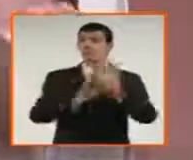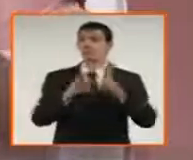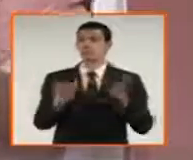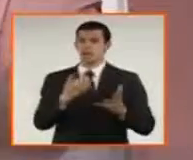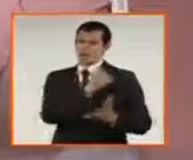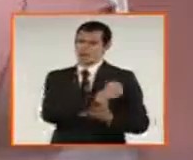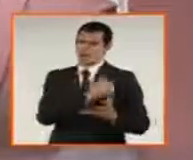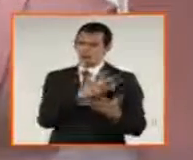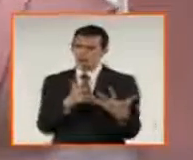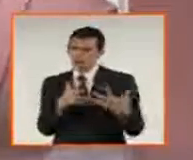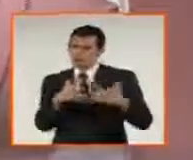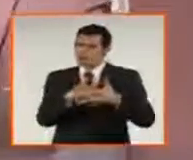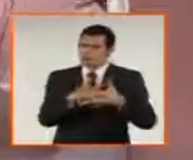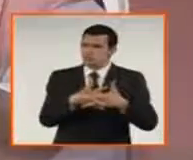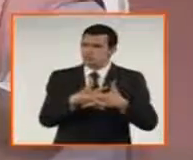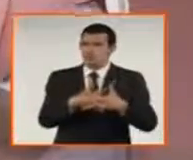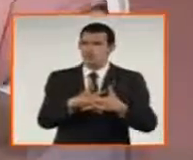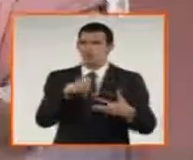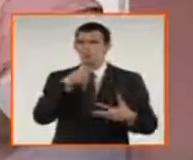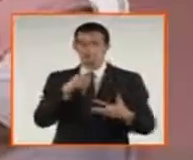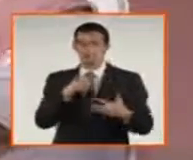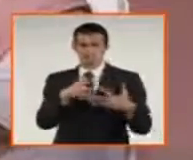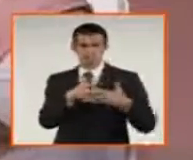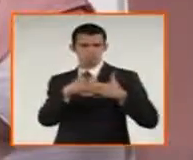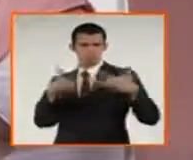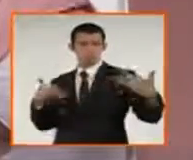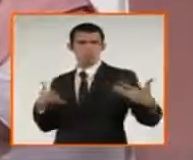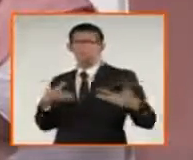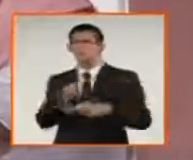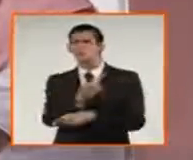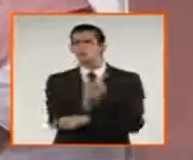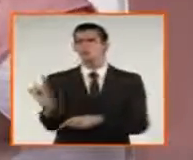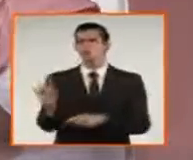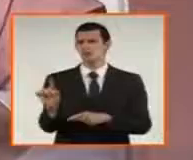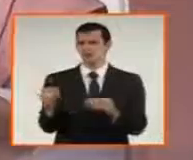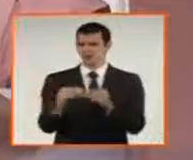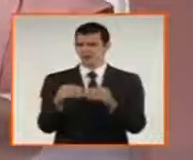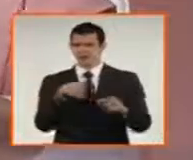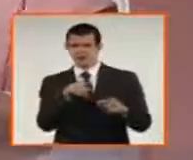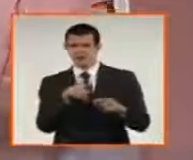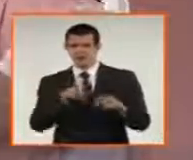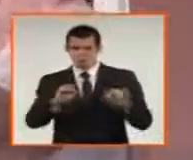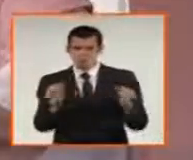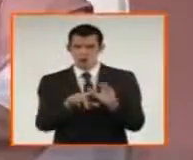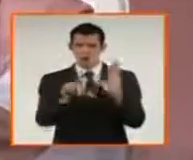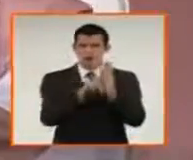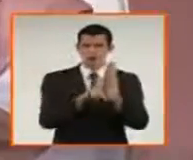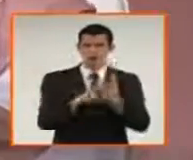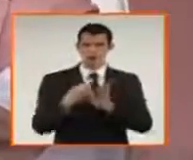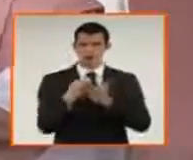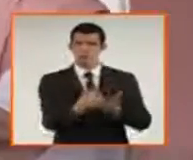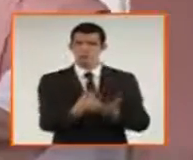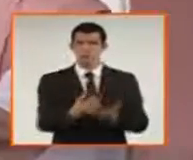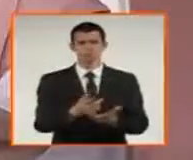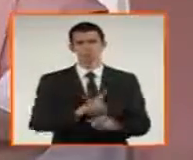Y entonces por eso es necesario que seamos muy acuciosos leyendo todas y cada una